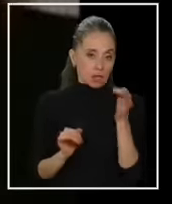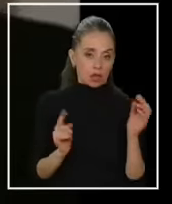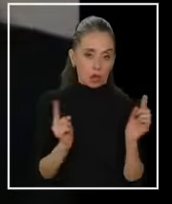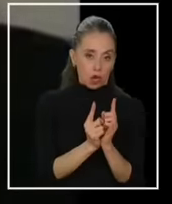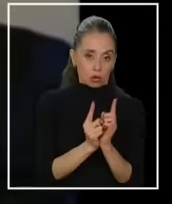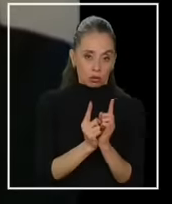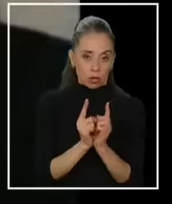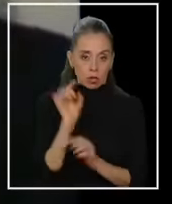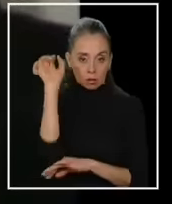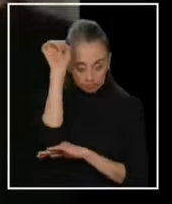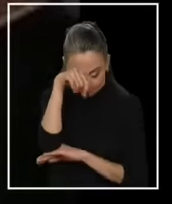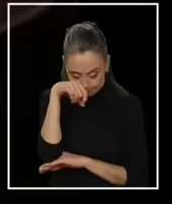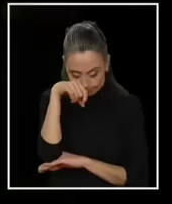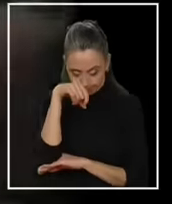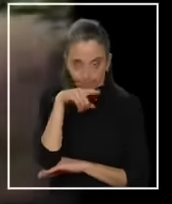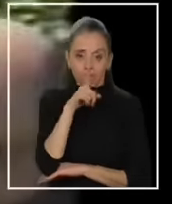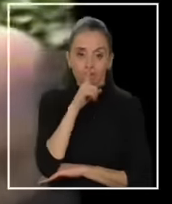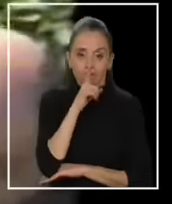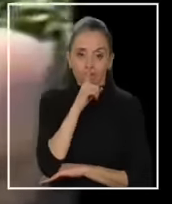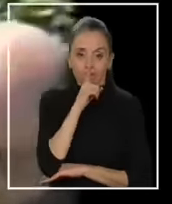que agachar el moño, como se dice.